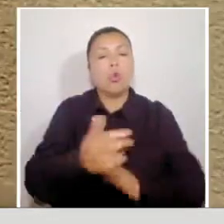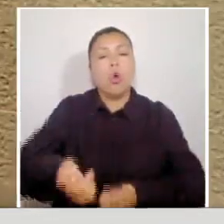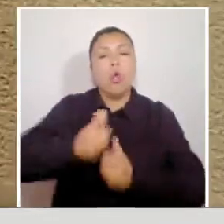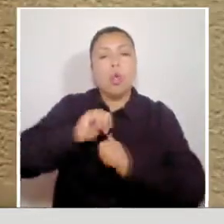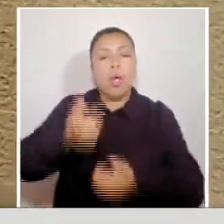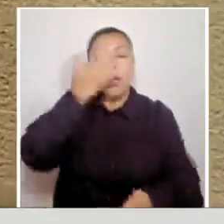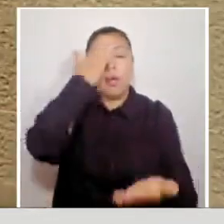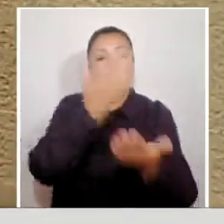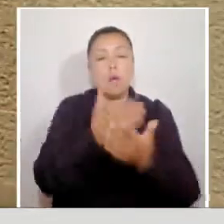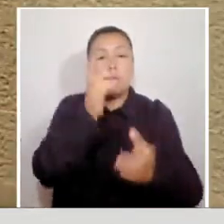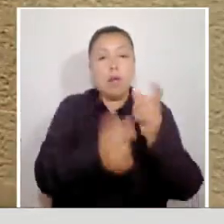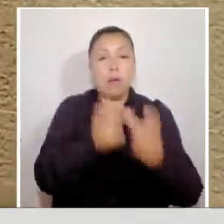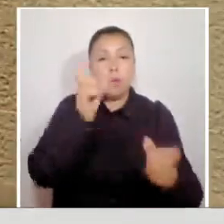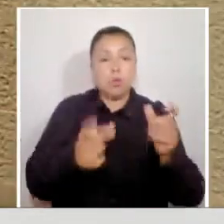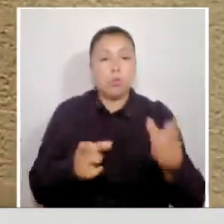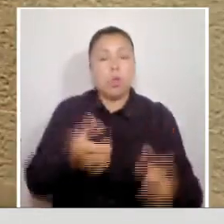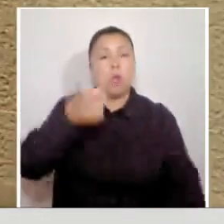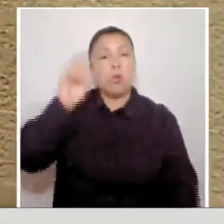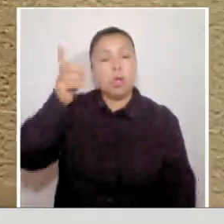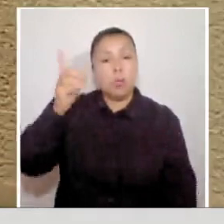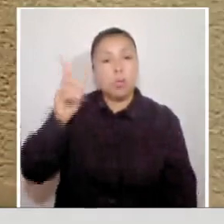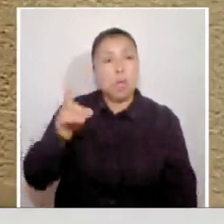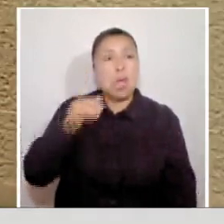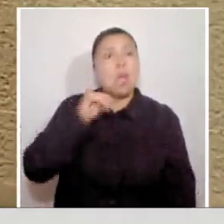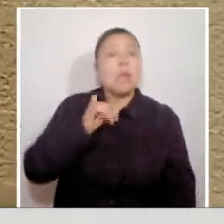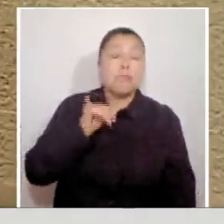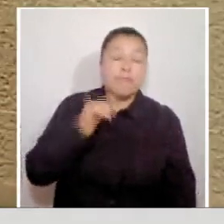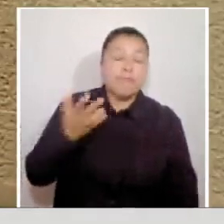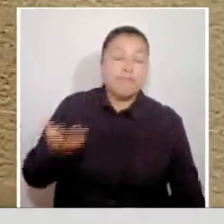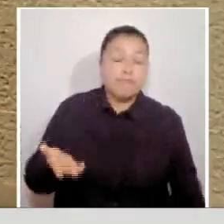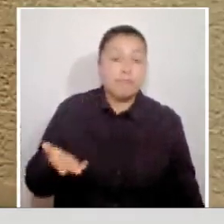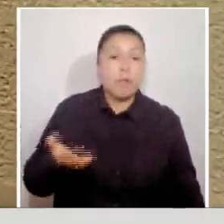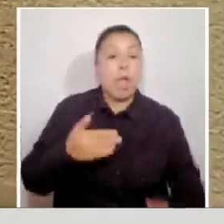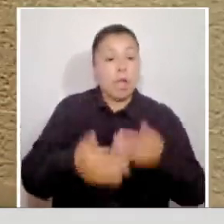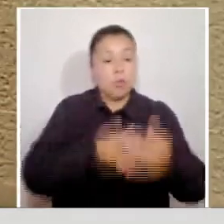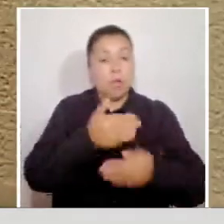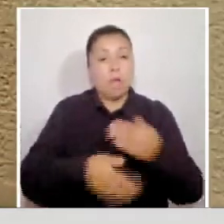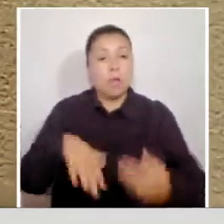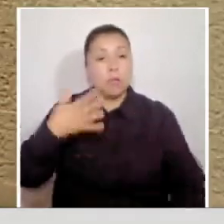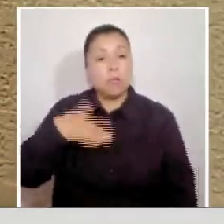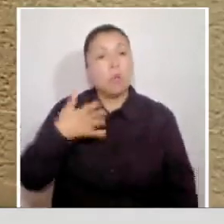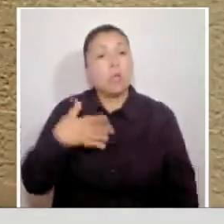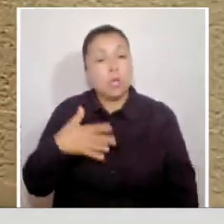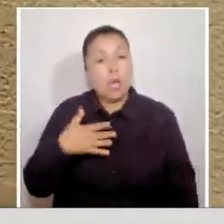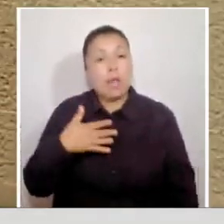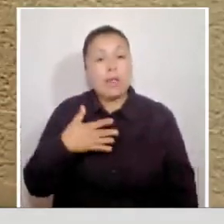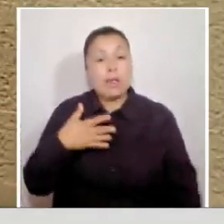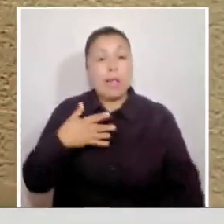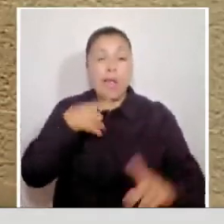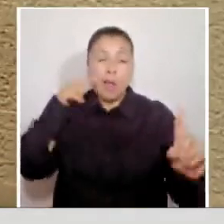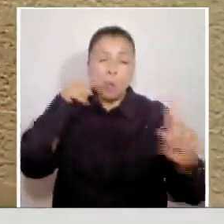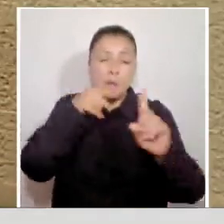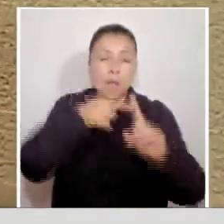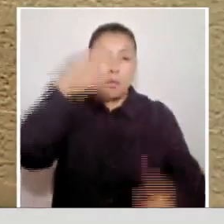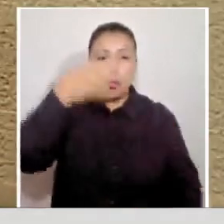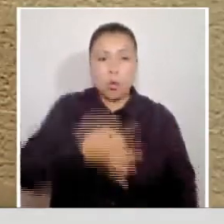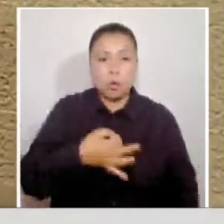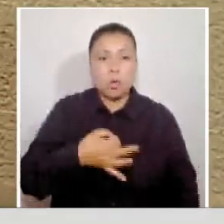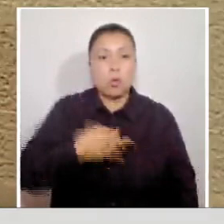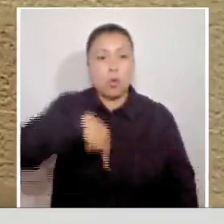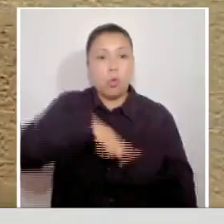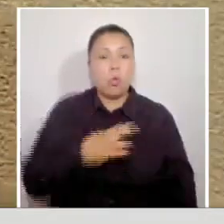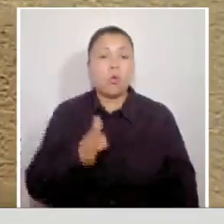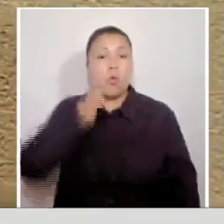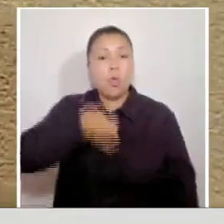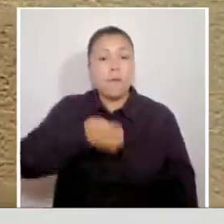personas con discapacidad sin embargo es un paso importante an en la dirección correcta y es nuestro deber